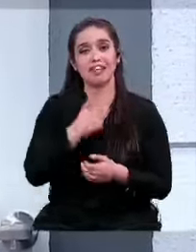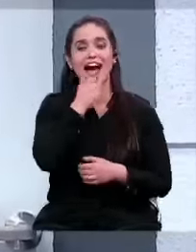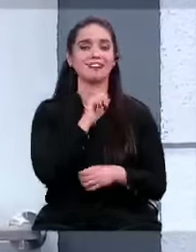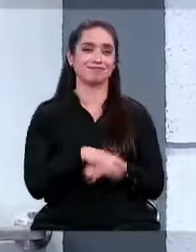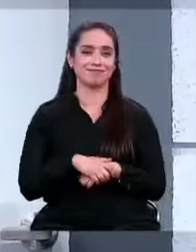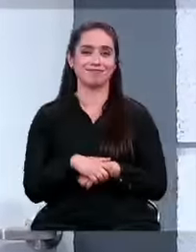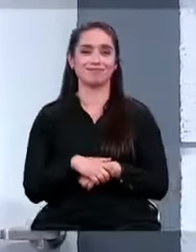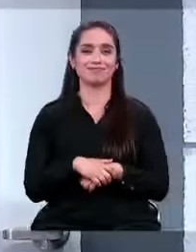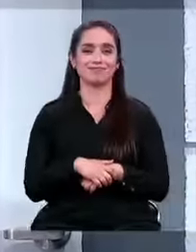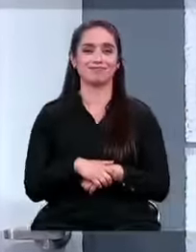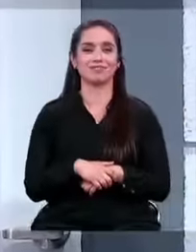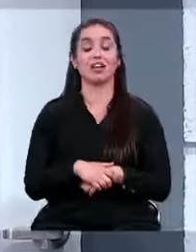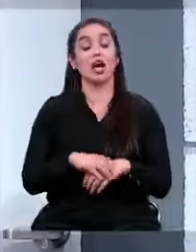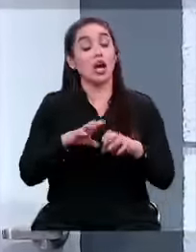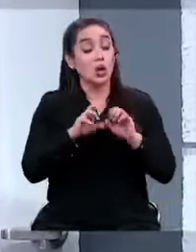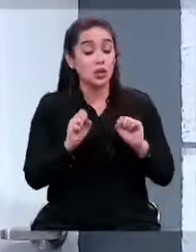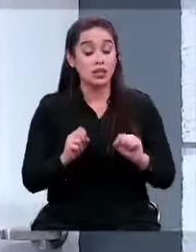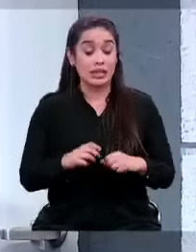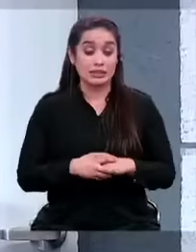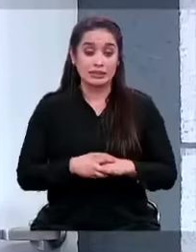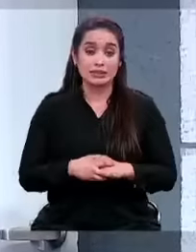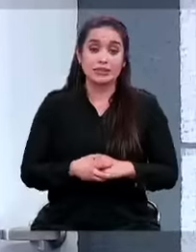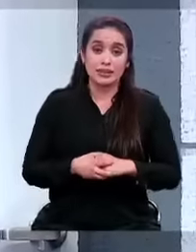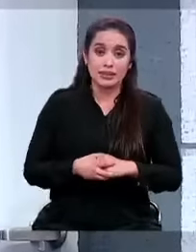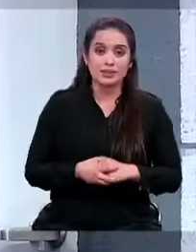parece. Me parece estupendo.